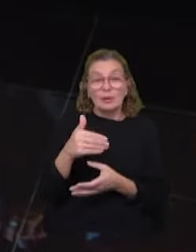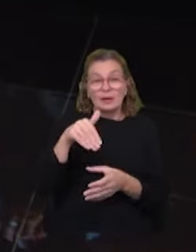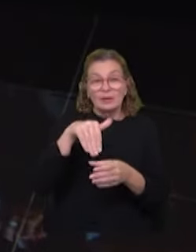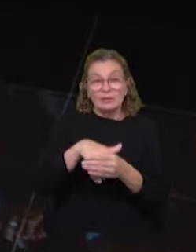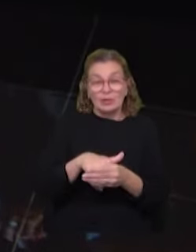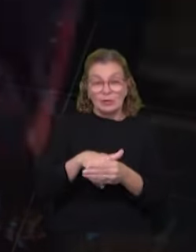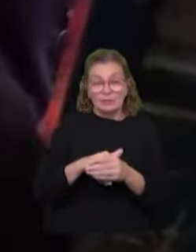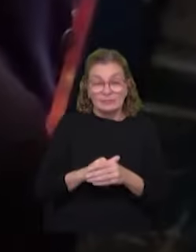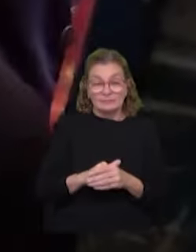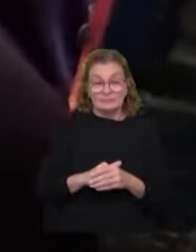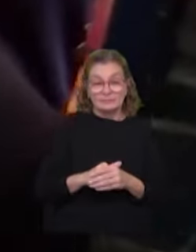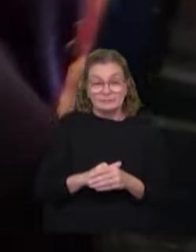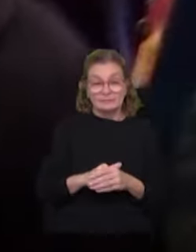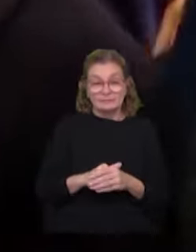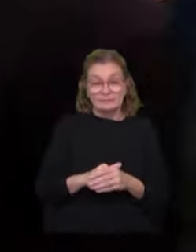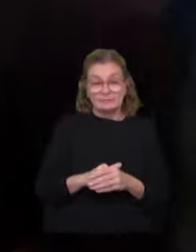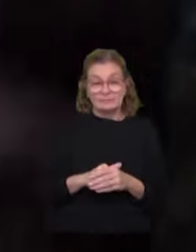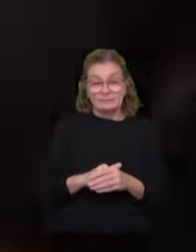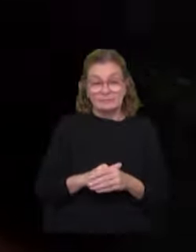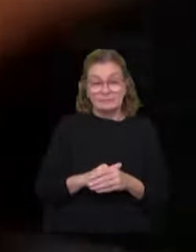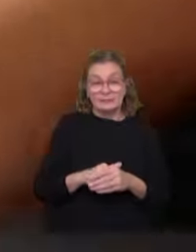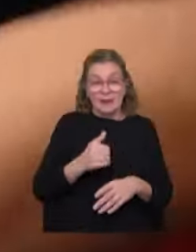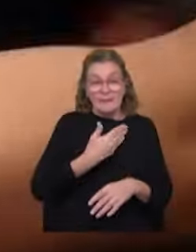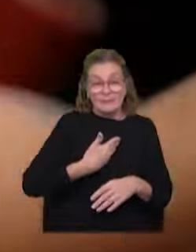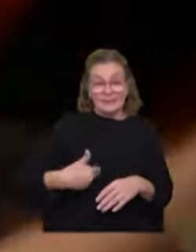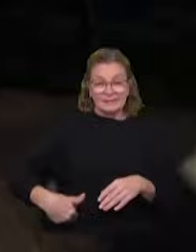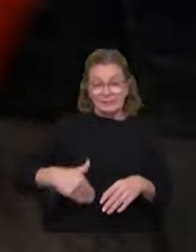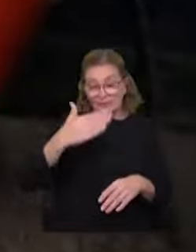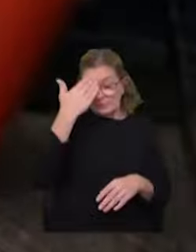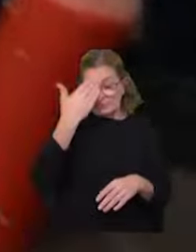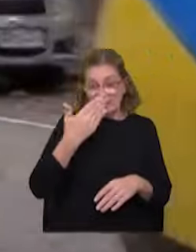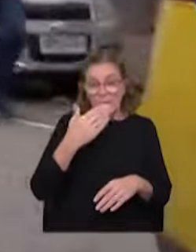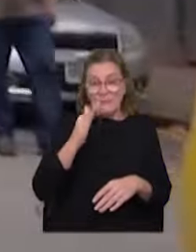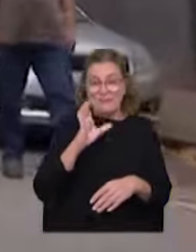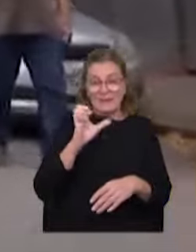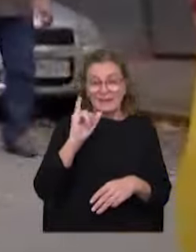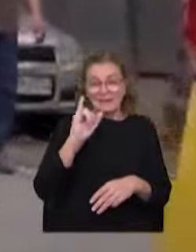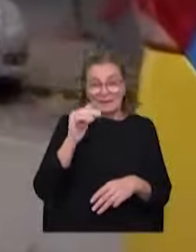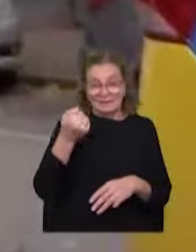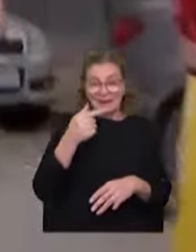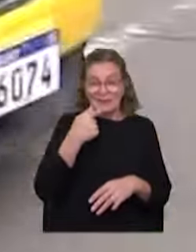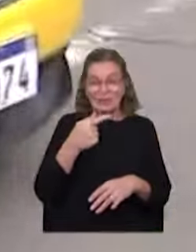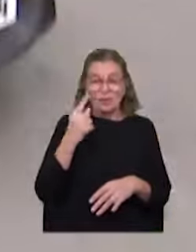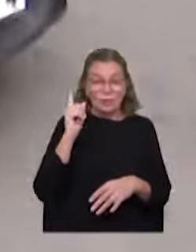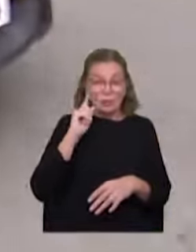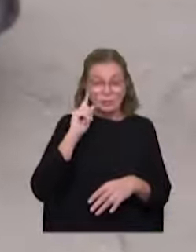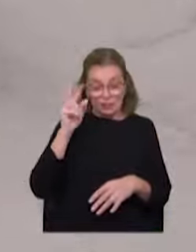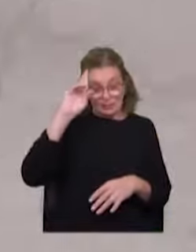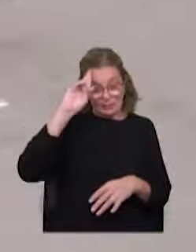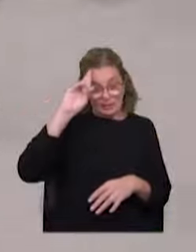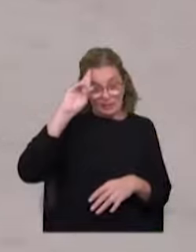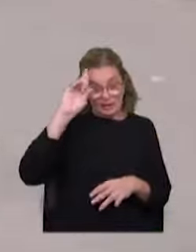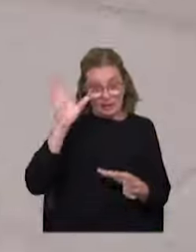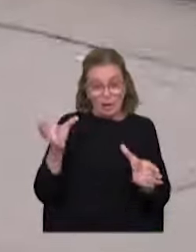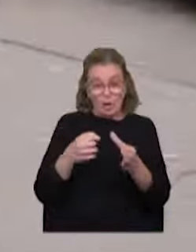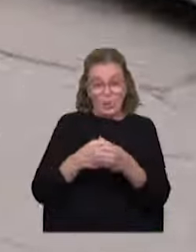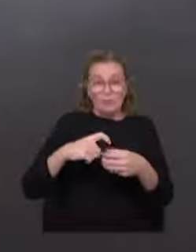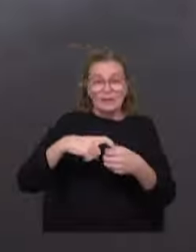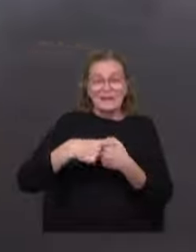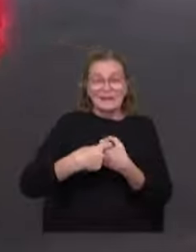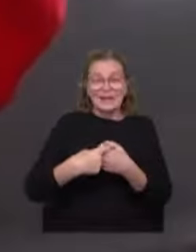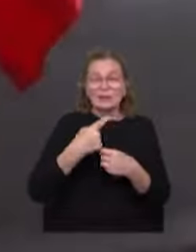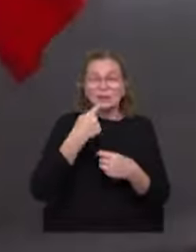internas el presidente del frente amplio Fernando Pereira dijo que hay que escuchar y respetar al movimiento sindical y